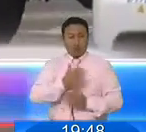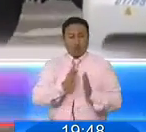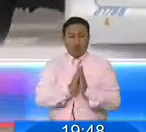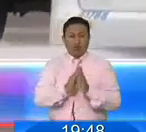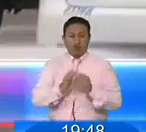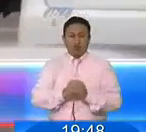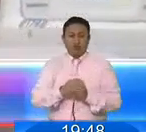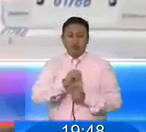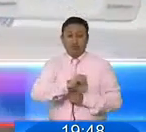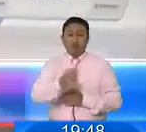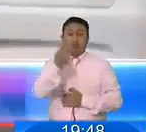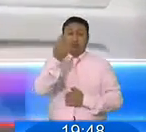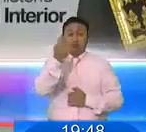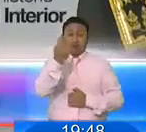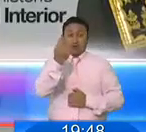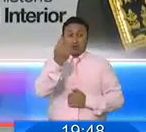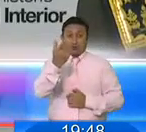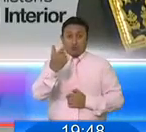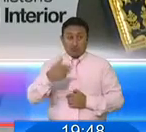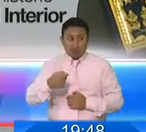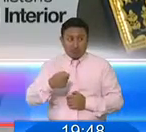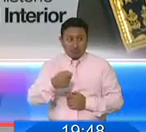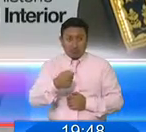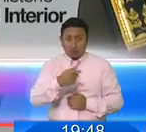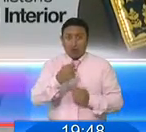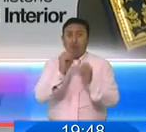para el traslado de valores